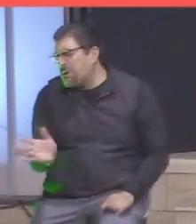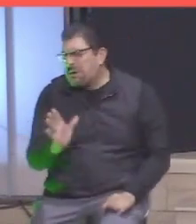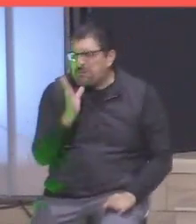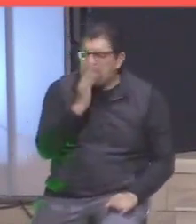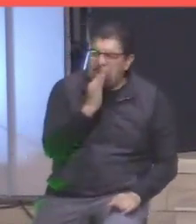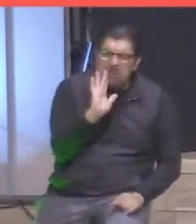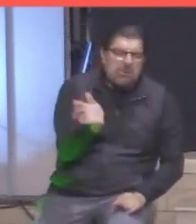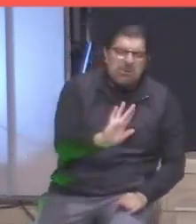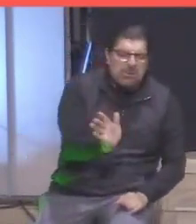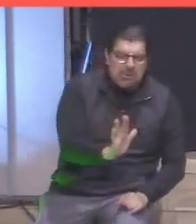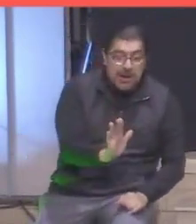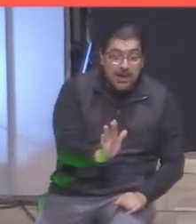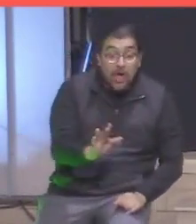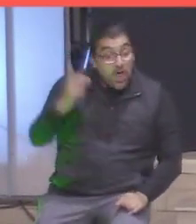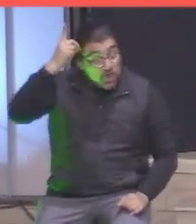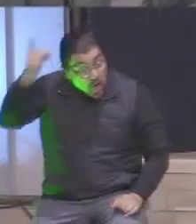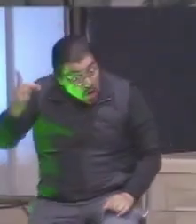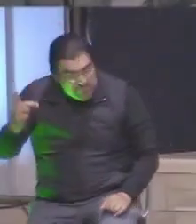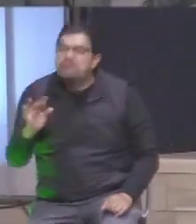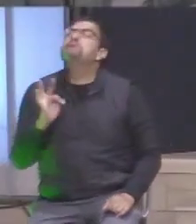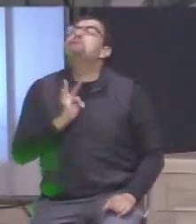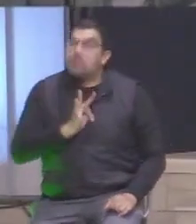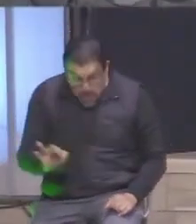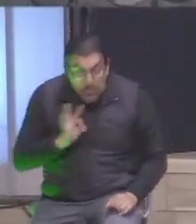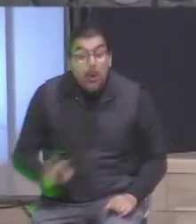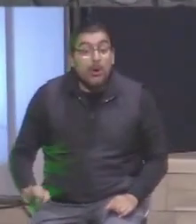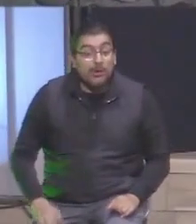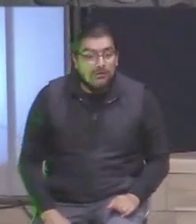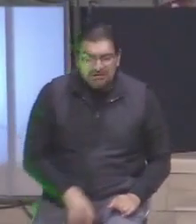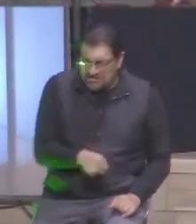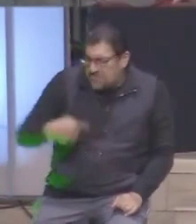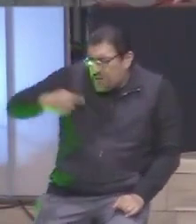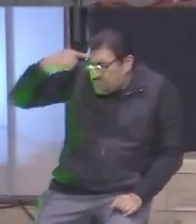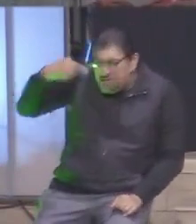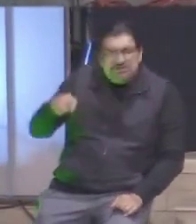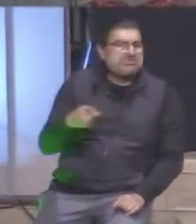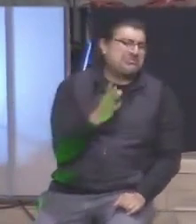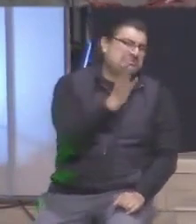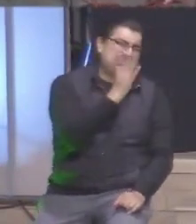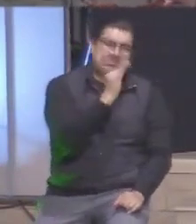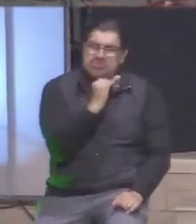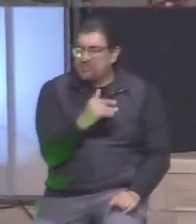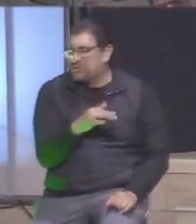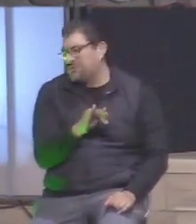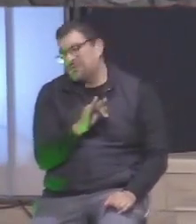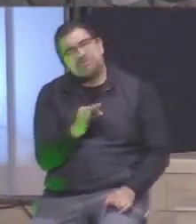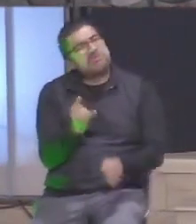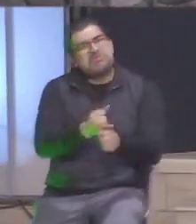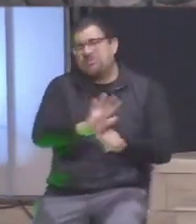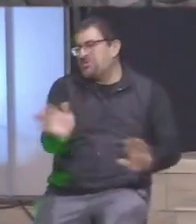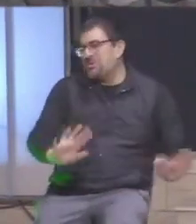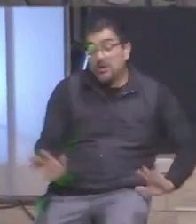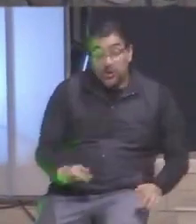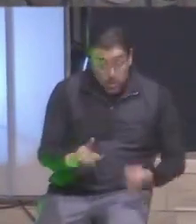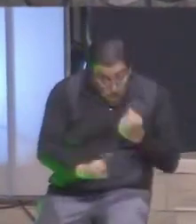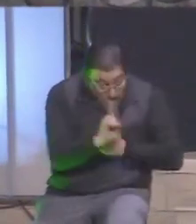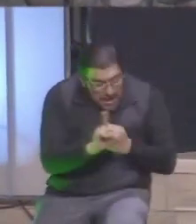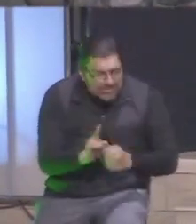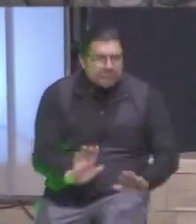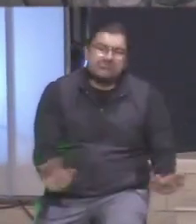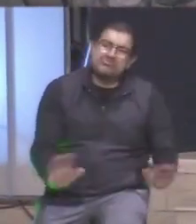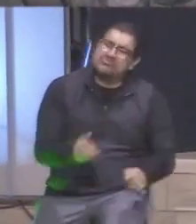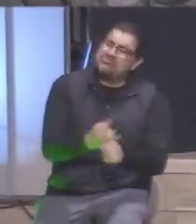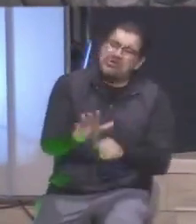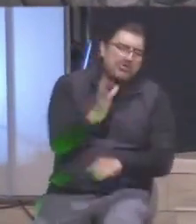Cuántas veces hemos leído ese versículo lo que es imposible para ti tú no puedes arreglar el problema tú no puedes salir del